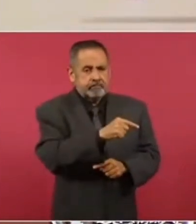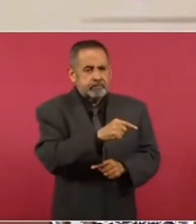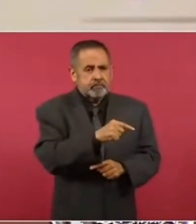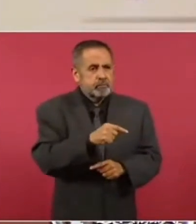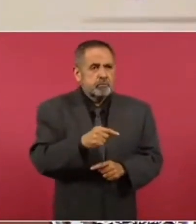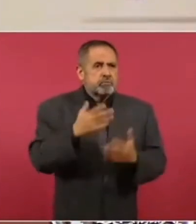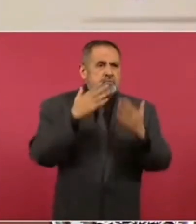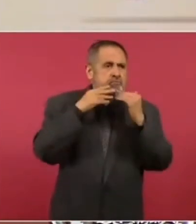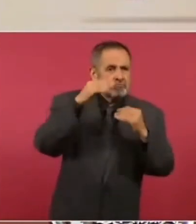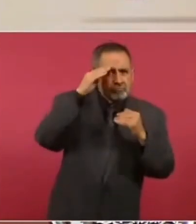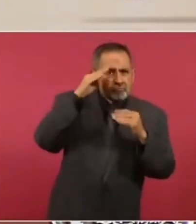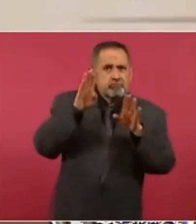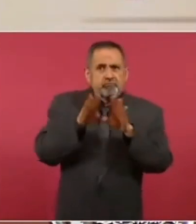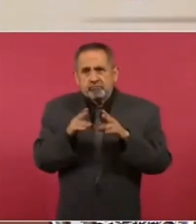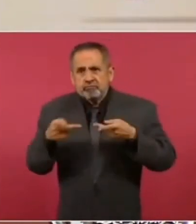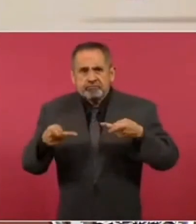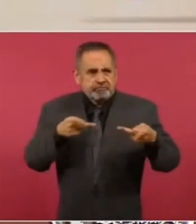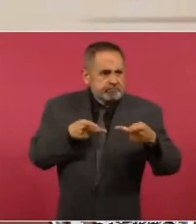planeación